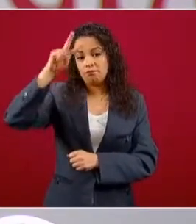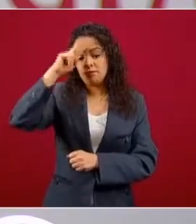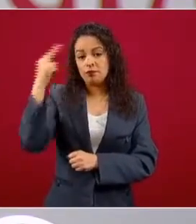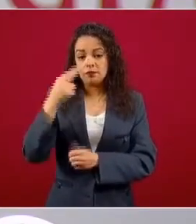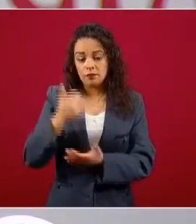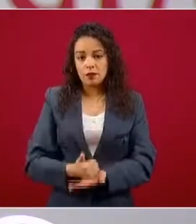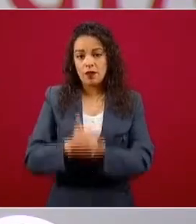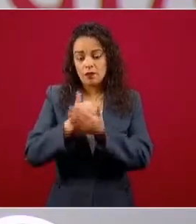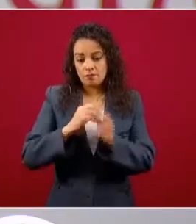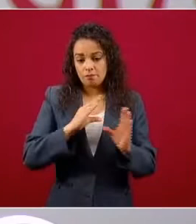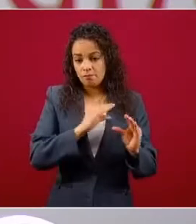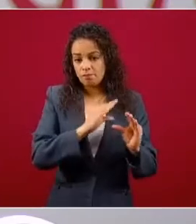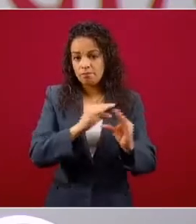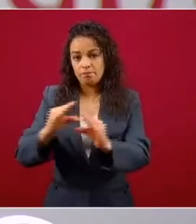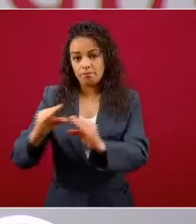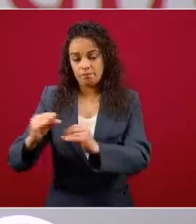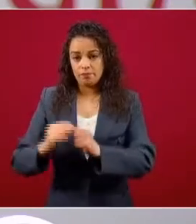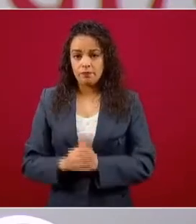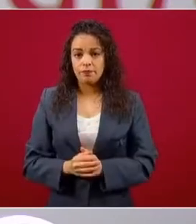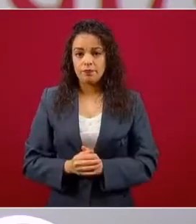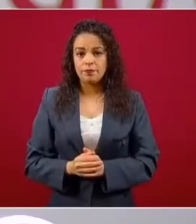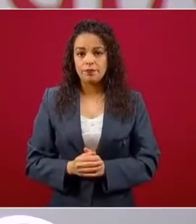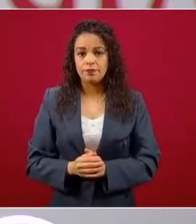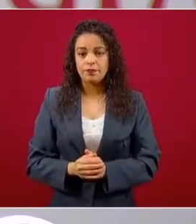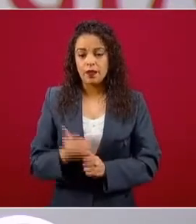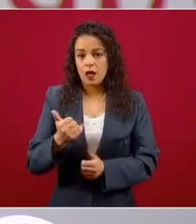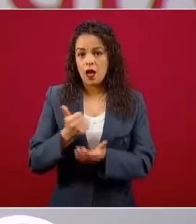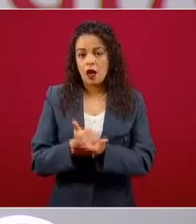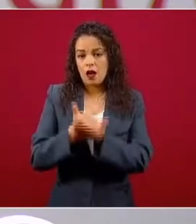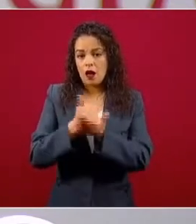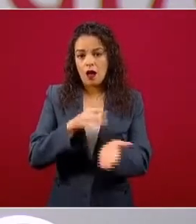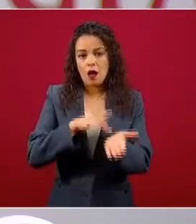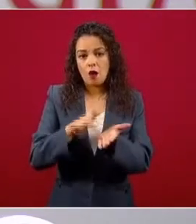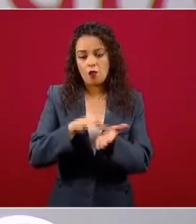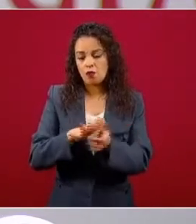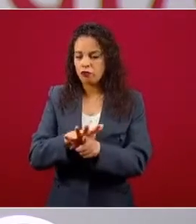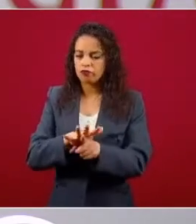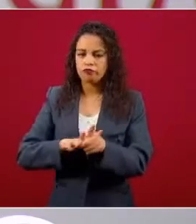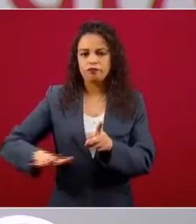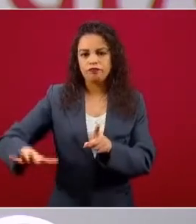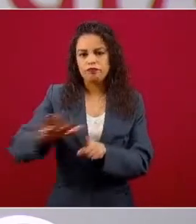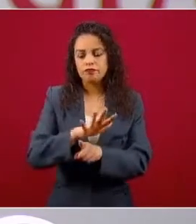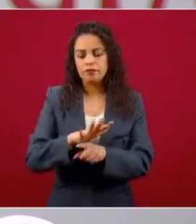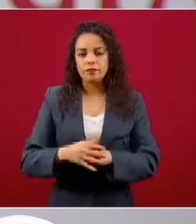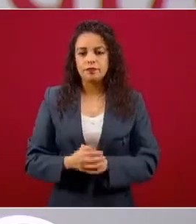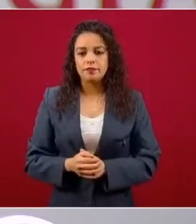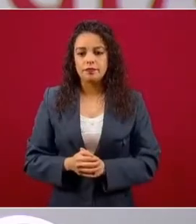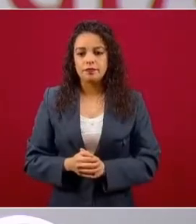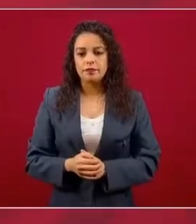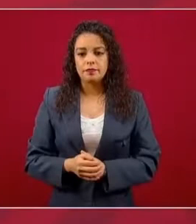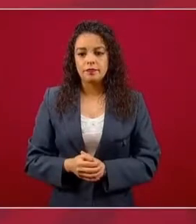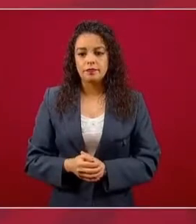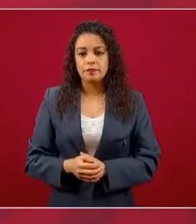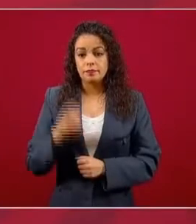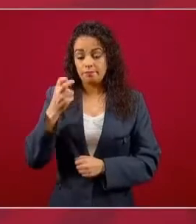olvidar outón salazar sabemos que el magisterio con el compromiso mostrado históricamente